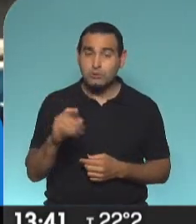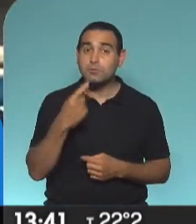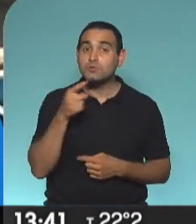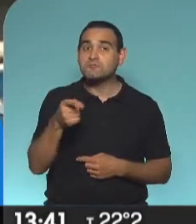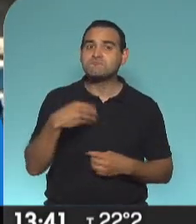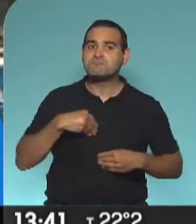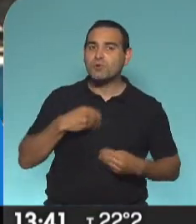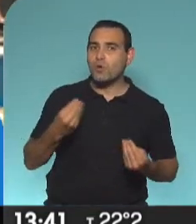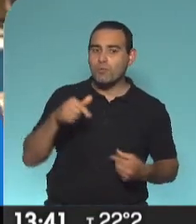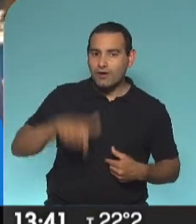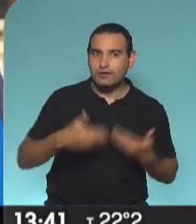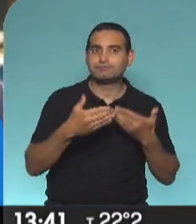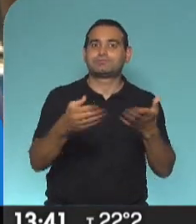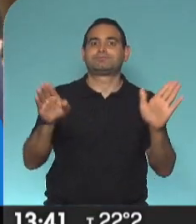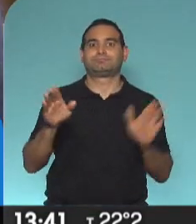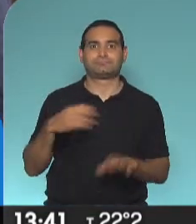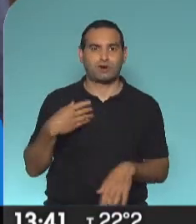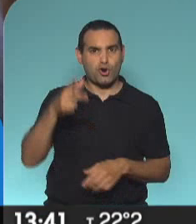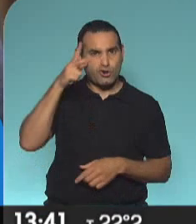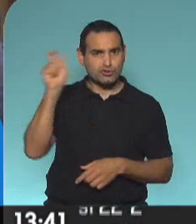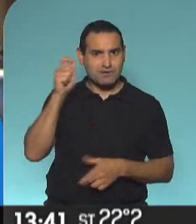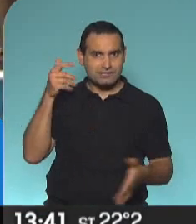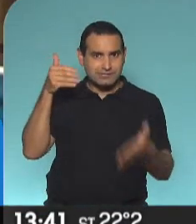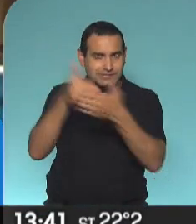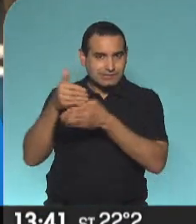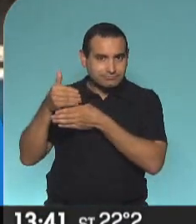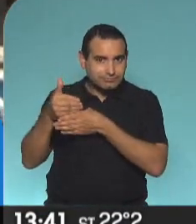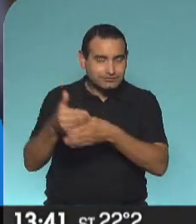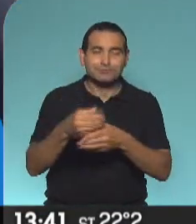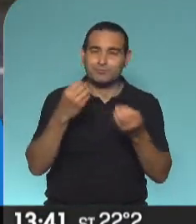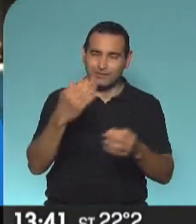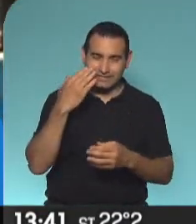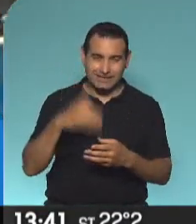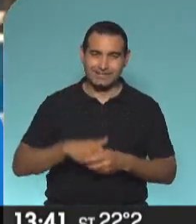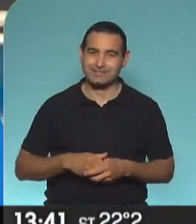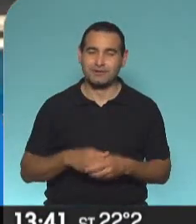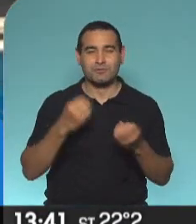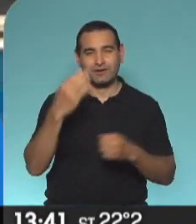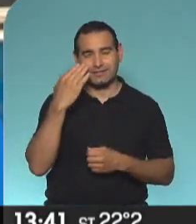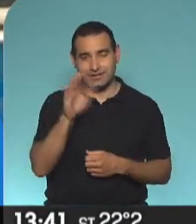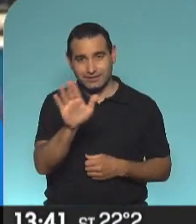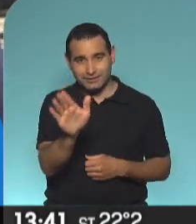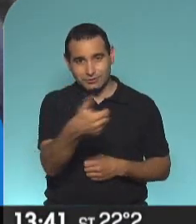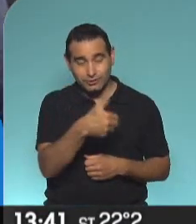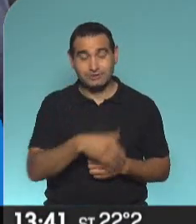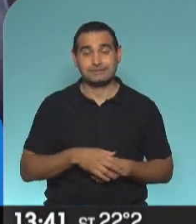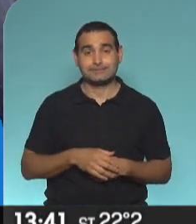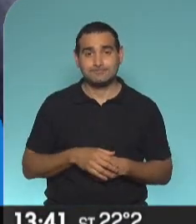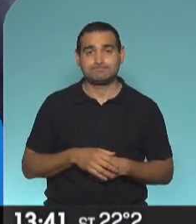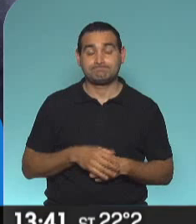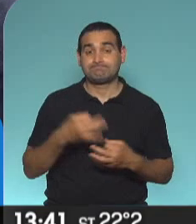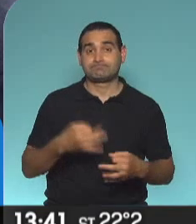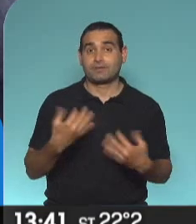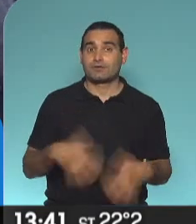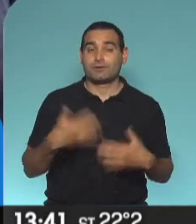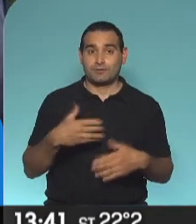este momento de la apertura de la pileta después de casi 8 meses? Buenas tardes, Florencia, buenas tardes a todos. La verdad que es una